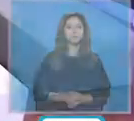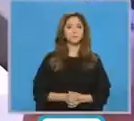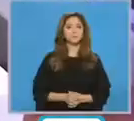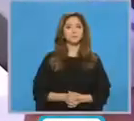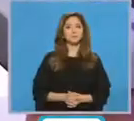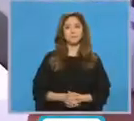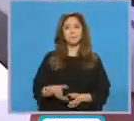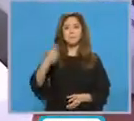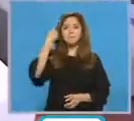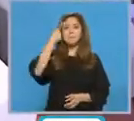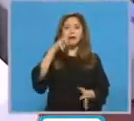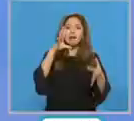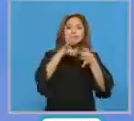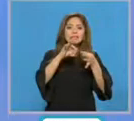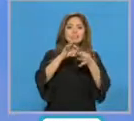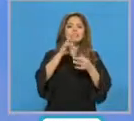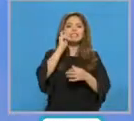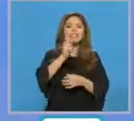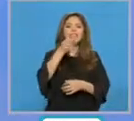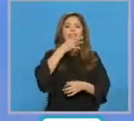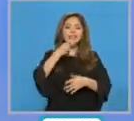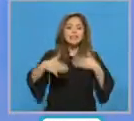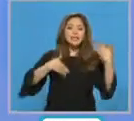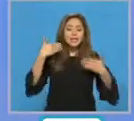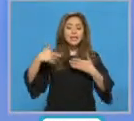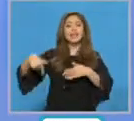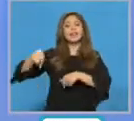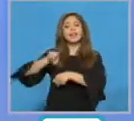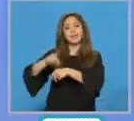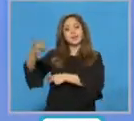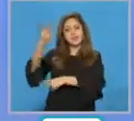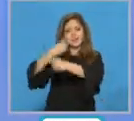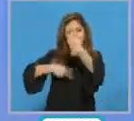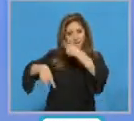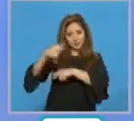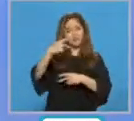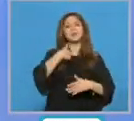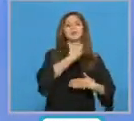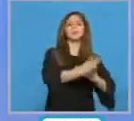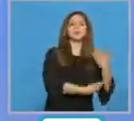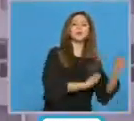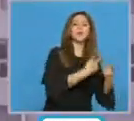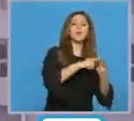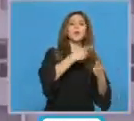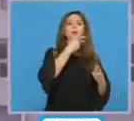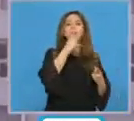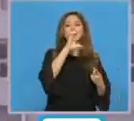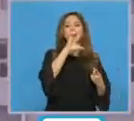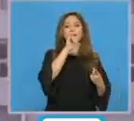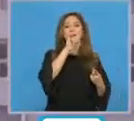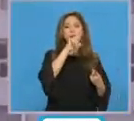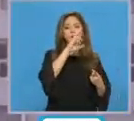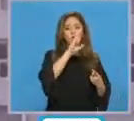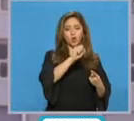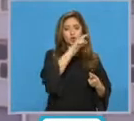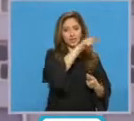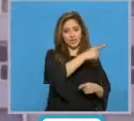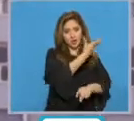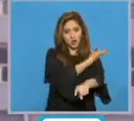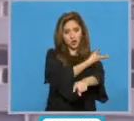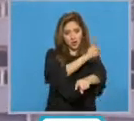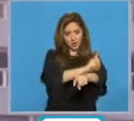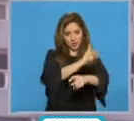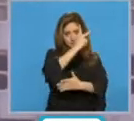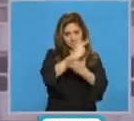Bueno, y para esta fiesta están con nosotros aquí en el estudio. Vamos a presentarlos. Carlos Hernández Morales, él es el coordinador